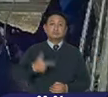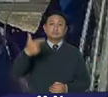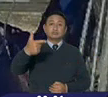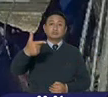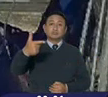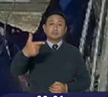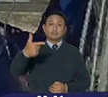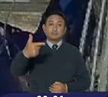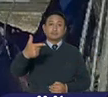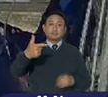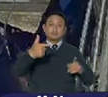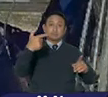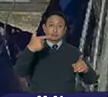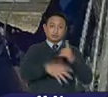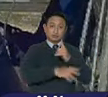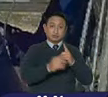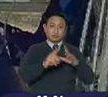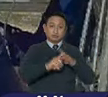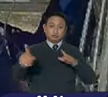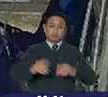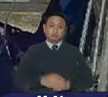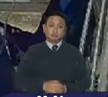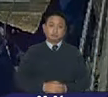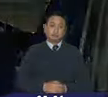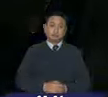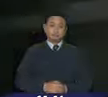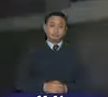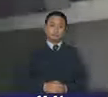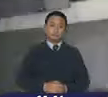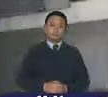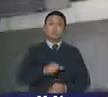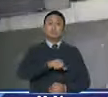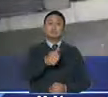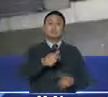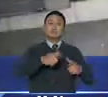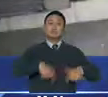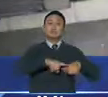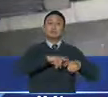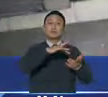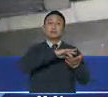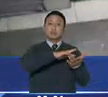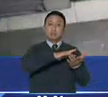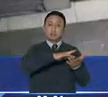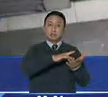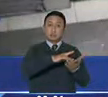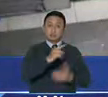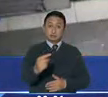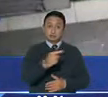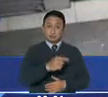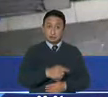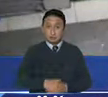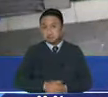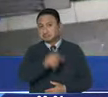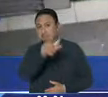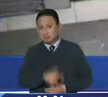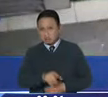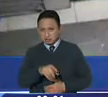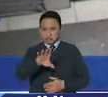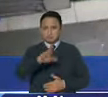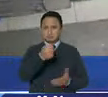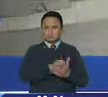mano logra su objetivo y huye para el siguiente acto. Esta vez en una farmacia del mismo sector. Le pide algo a la